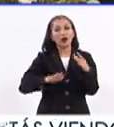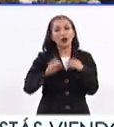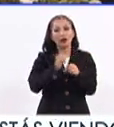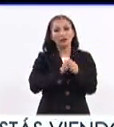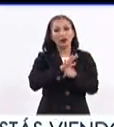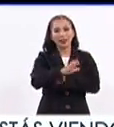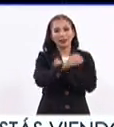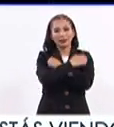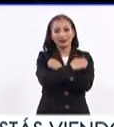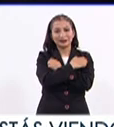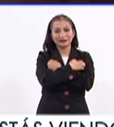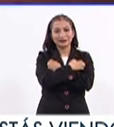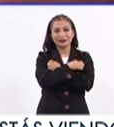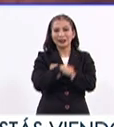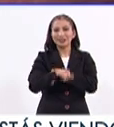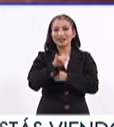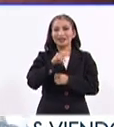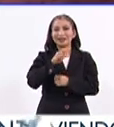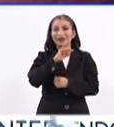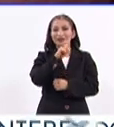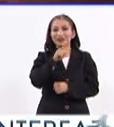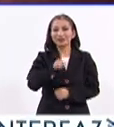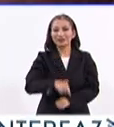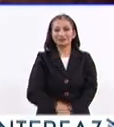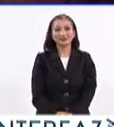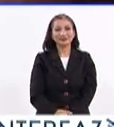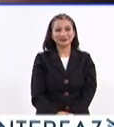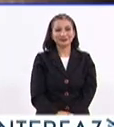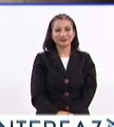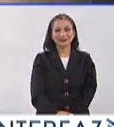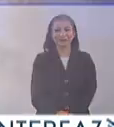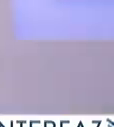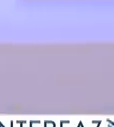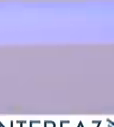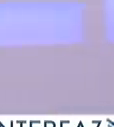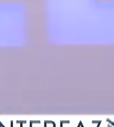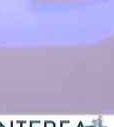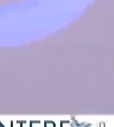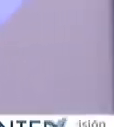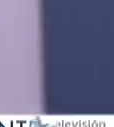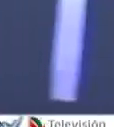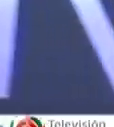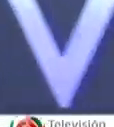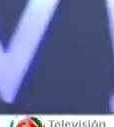de la información en educación. Esto es Interfaz.